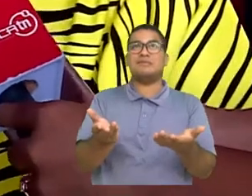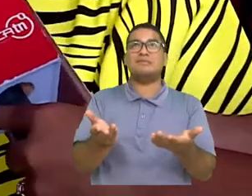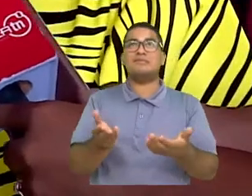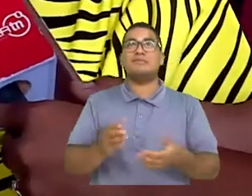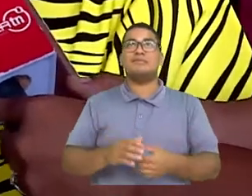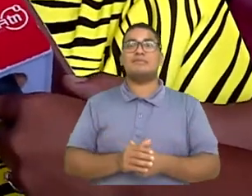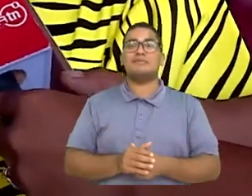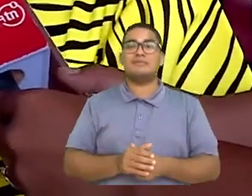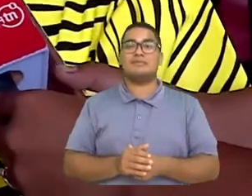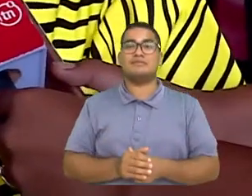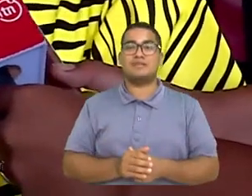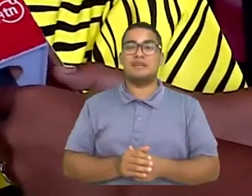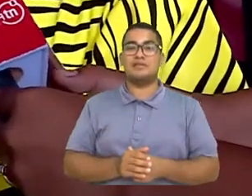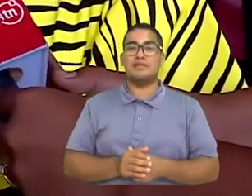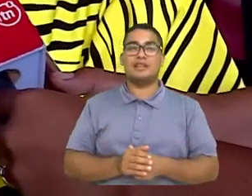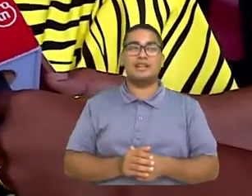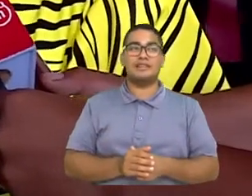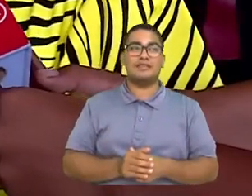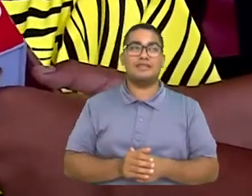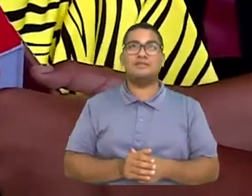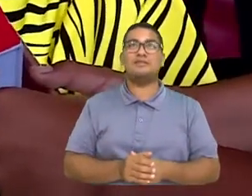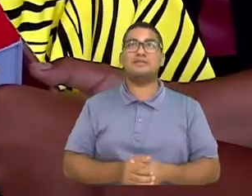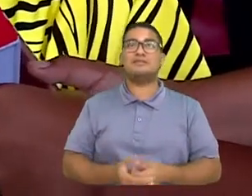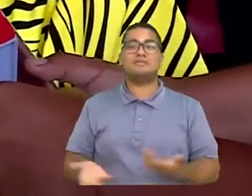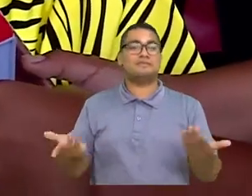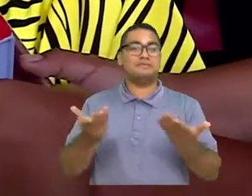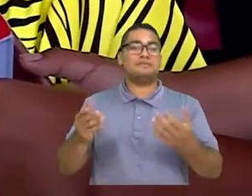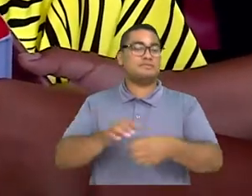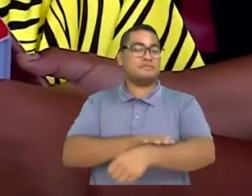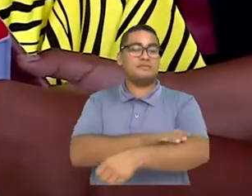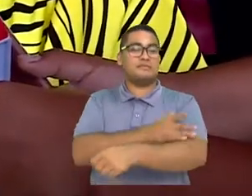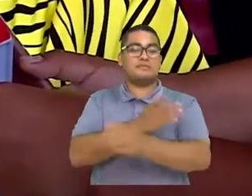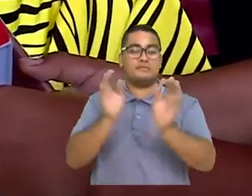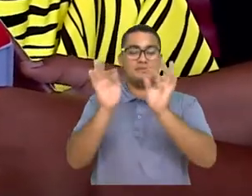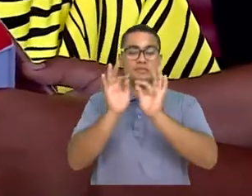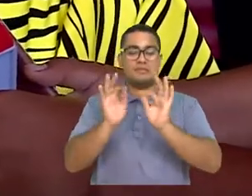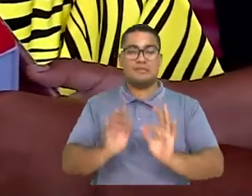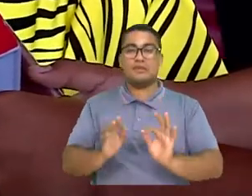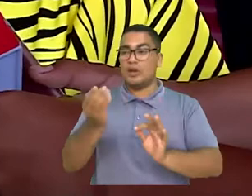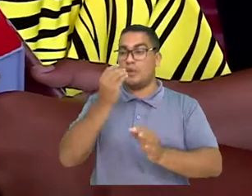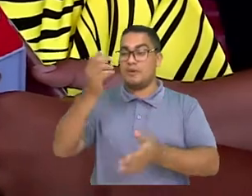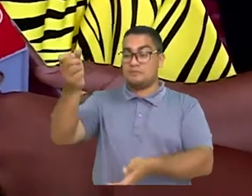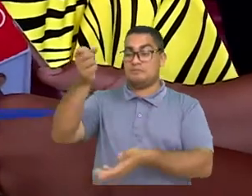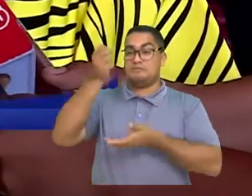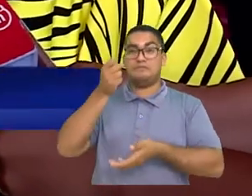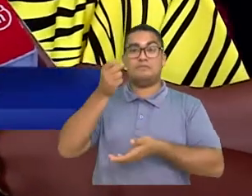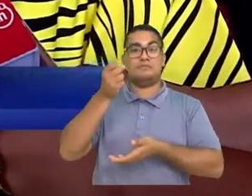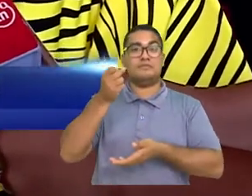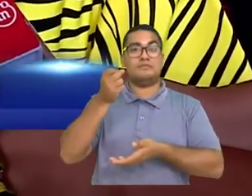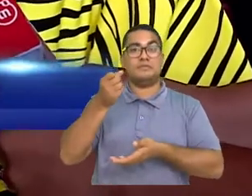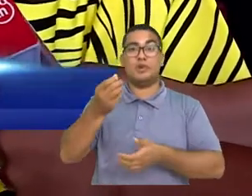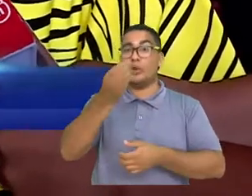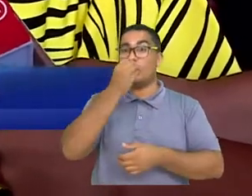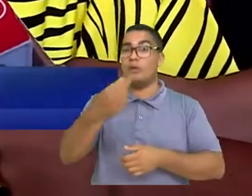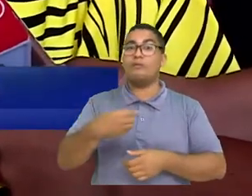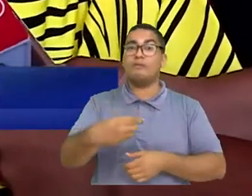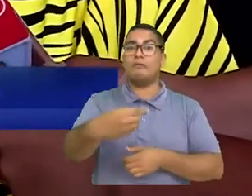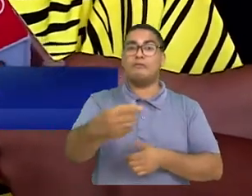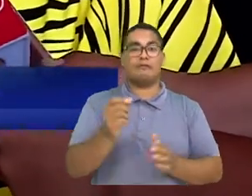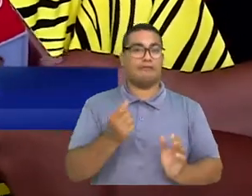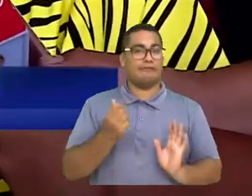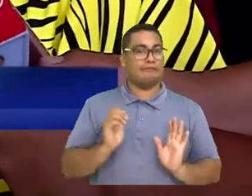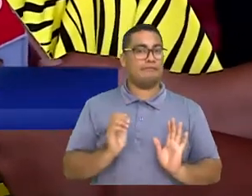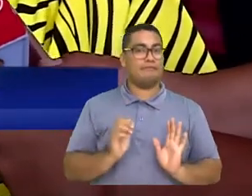cosa se siente? ¿Cómo va a creer que no me siento más que feliz? Si eso nos hace falta el alimento diario.